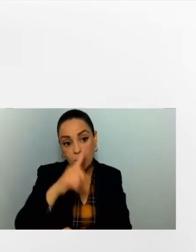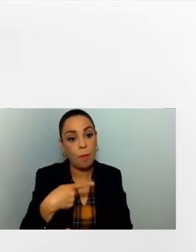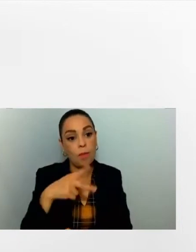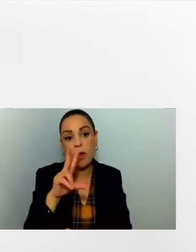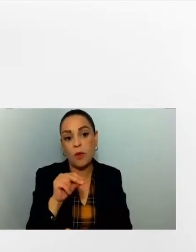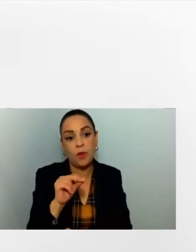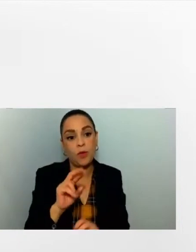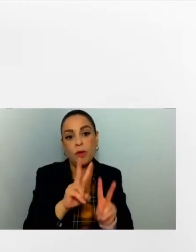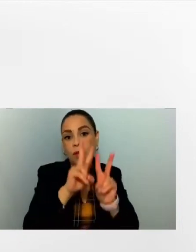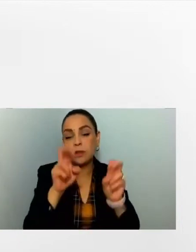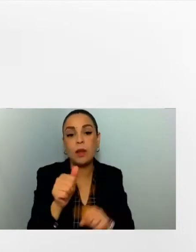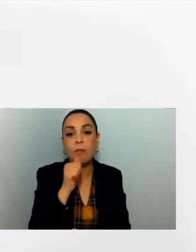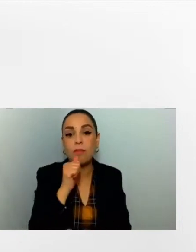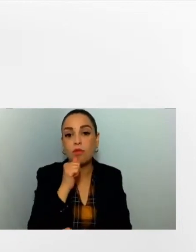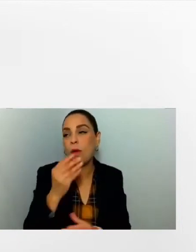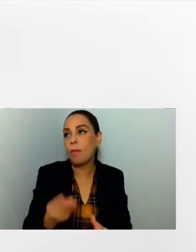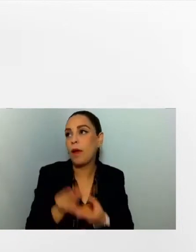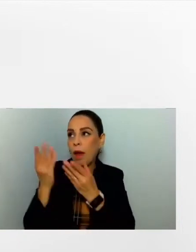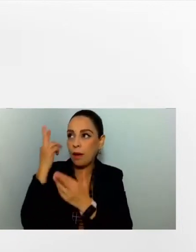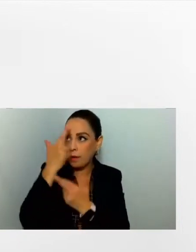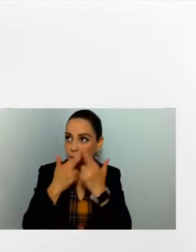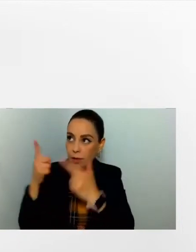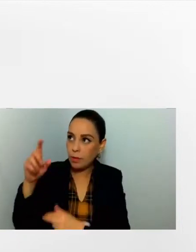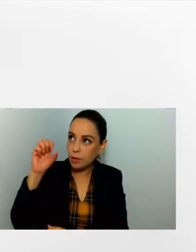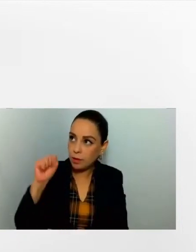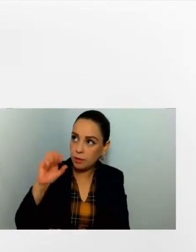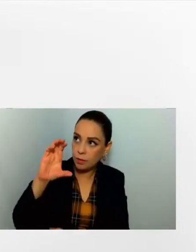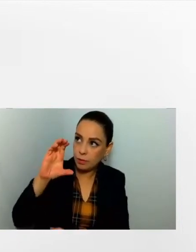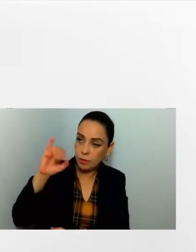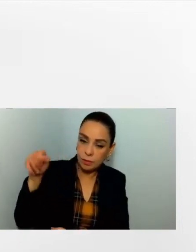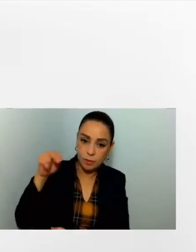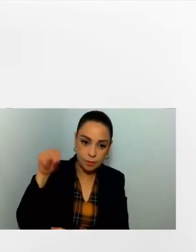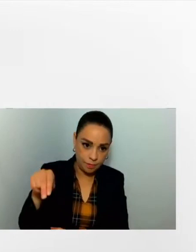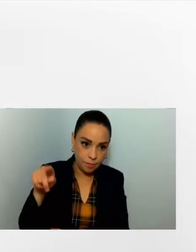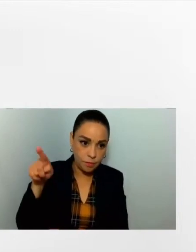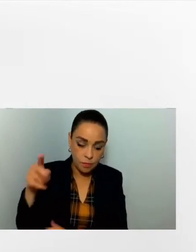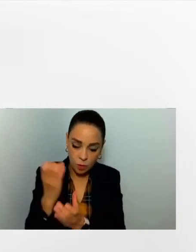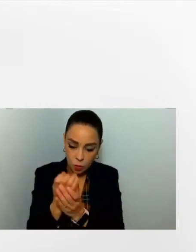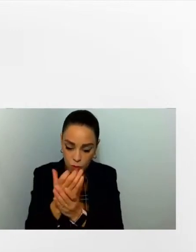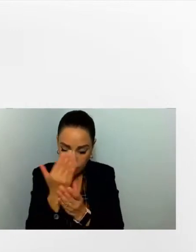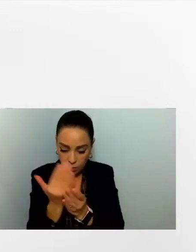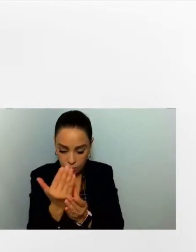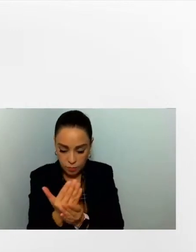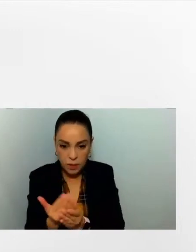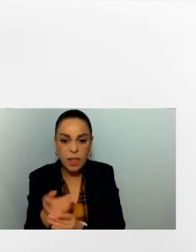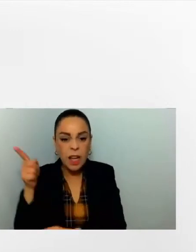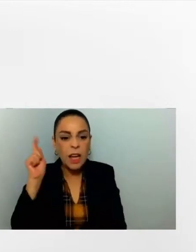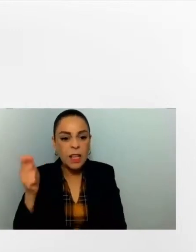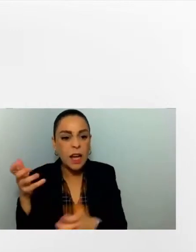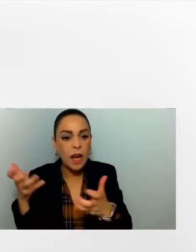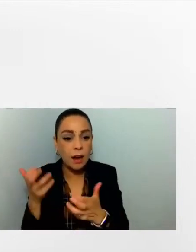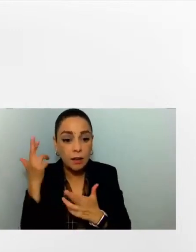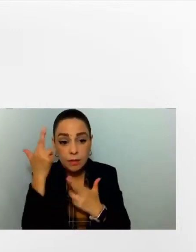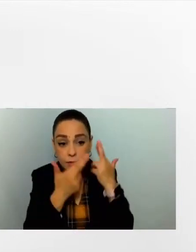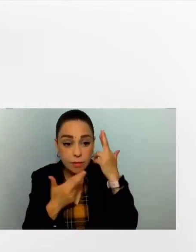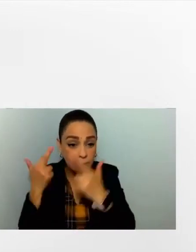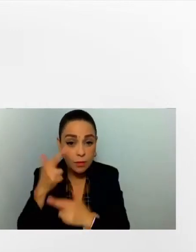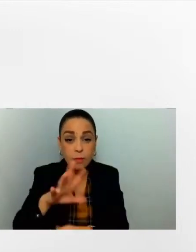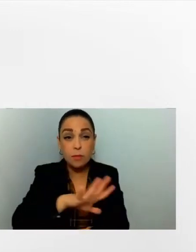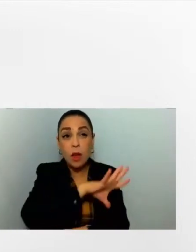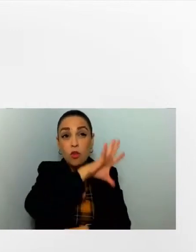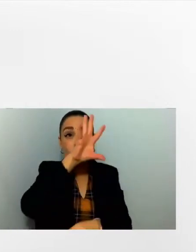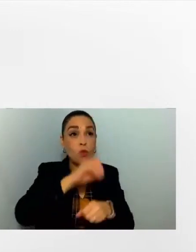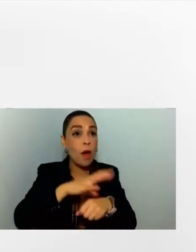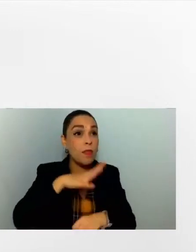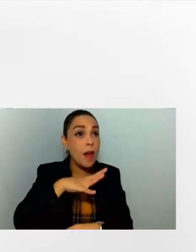la Corte. El cuaderno de jurisprudencia lo que hace es checar todos los casos que hay, todos los hechos que hay. Les recomendamos que